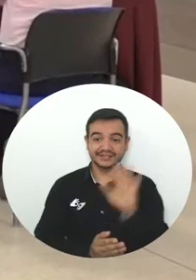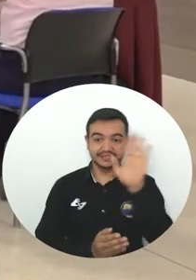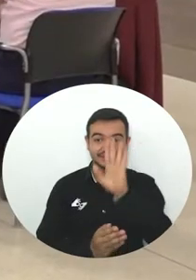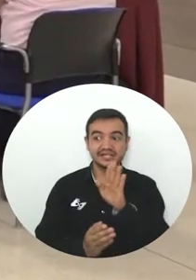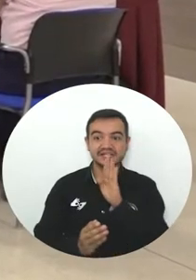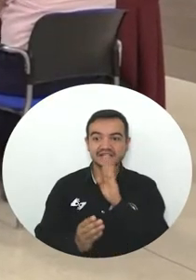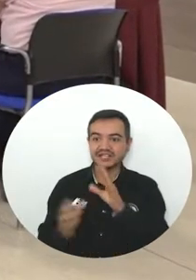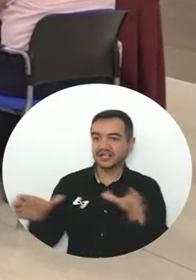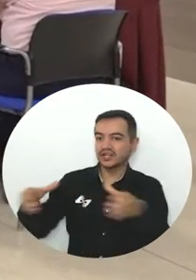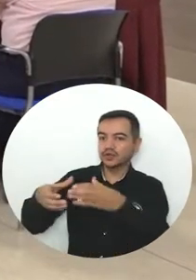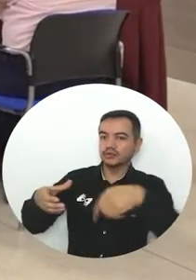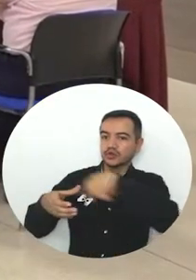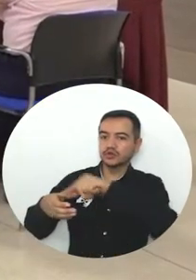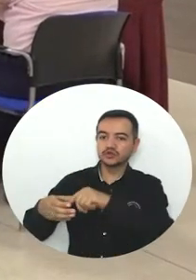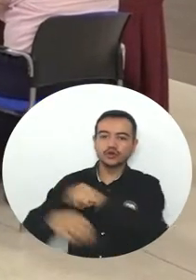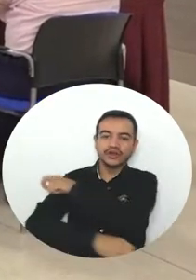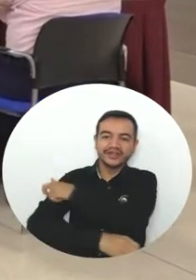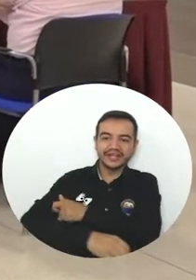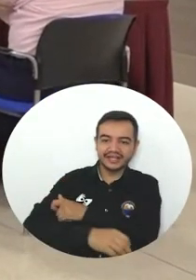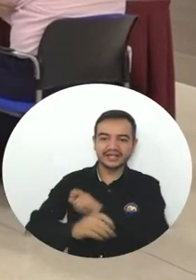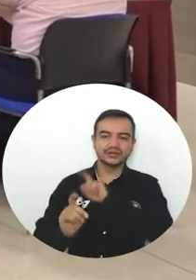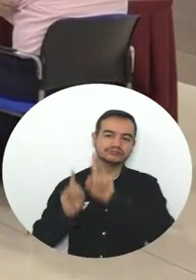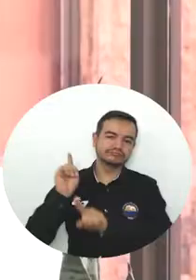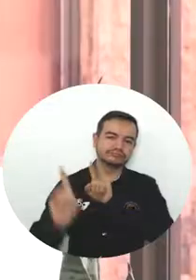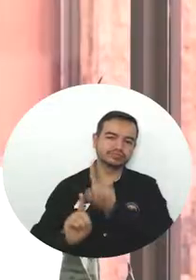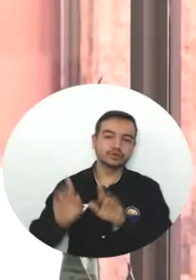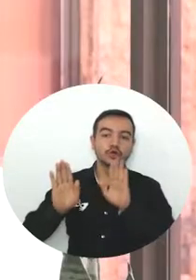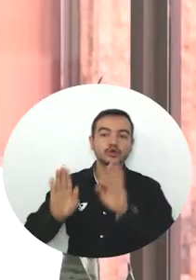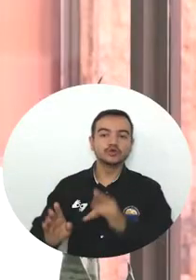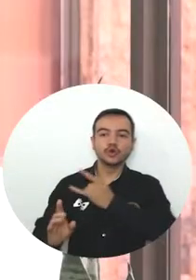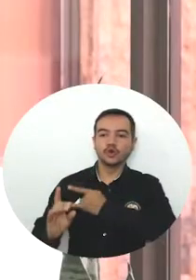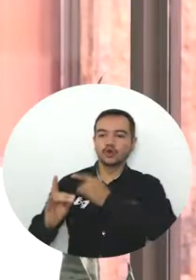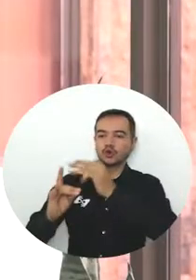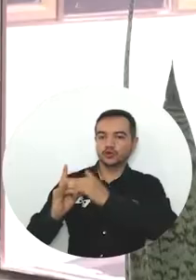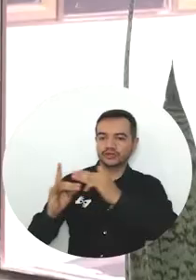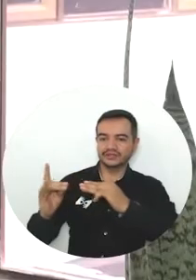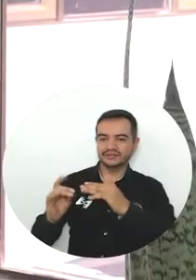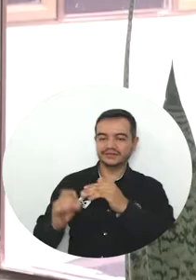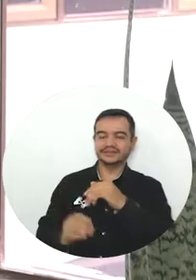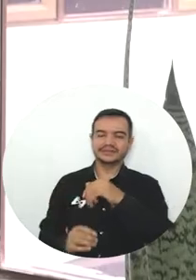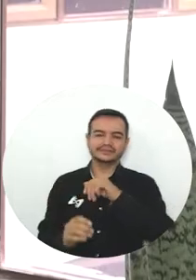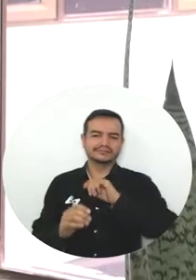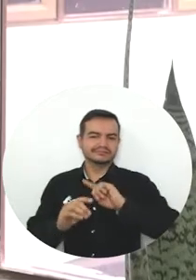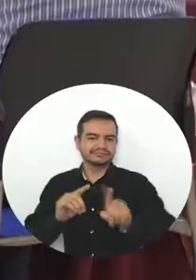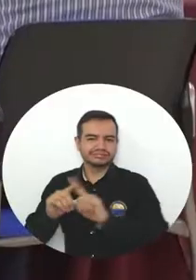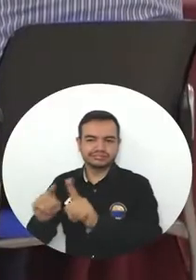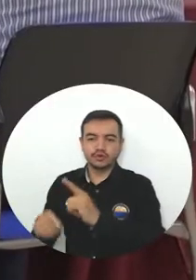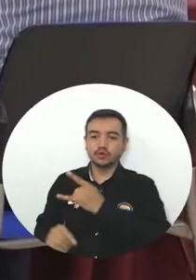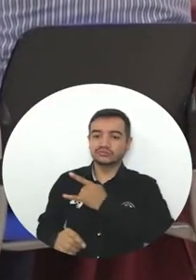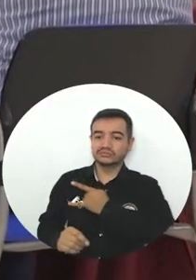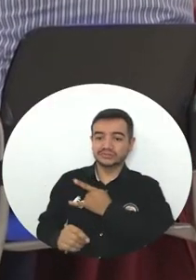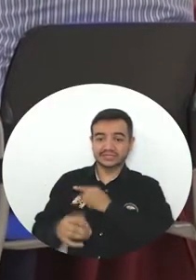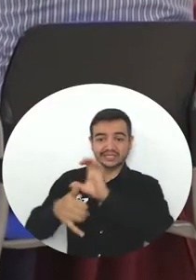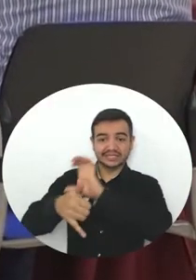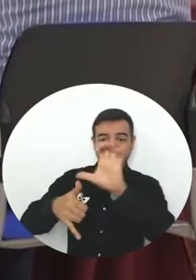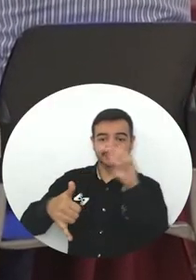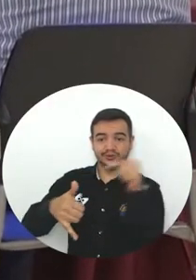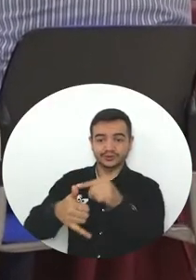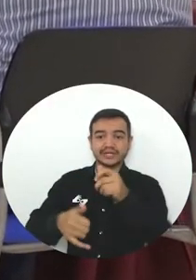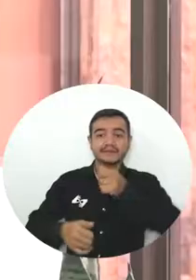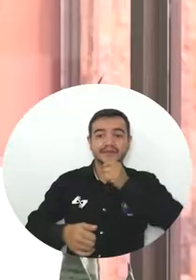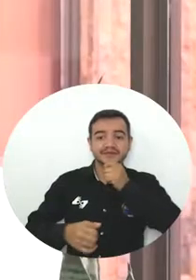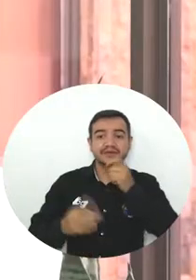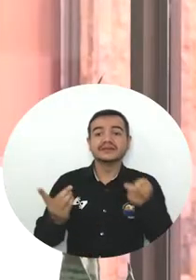delegados de los consejos superiores de las distintas universidades públicas y privadas de la costa norte colombiana. Estuvimos en